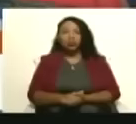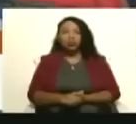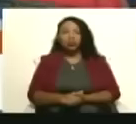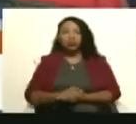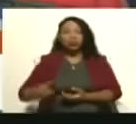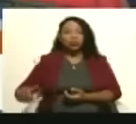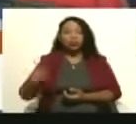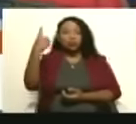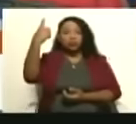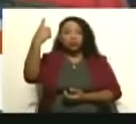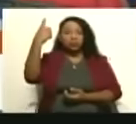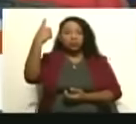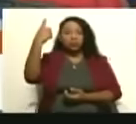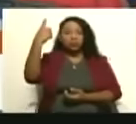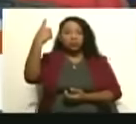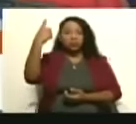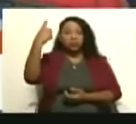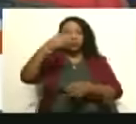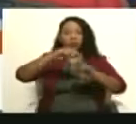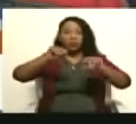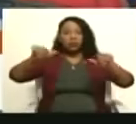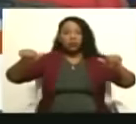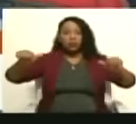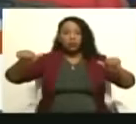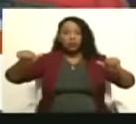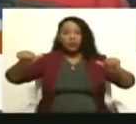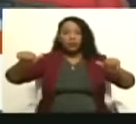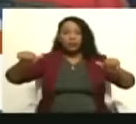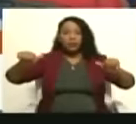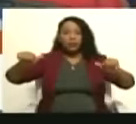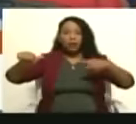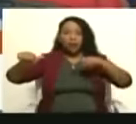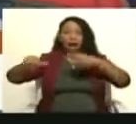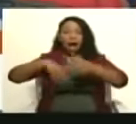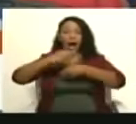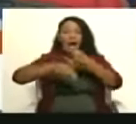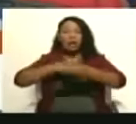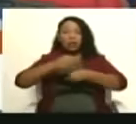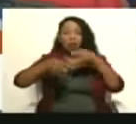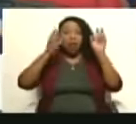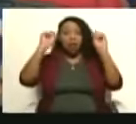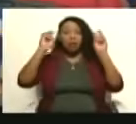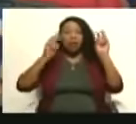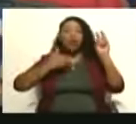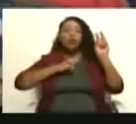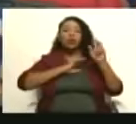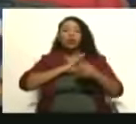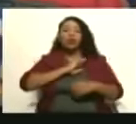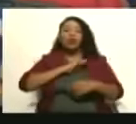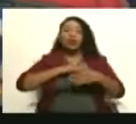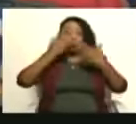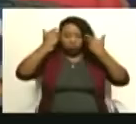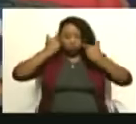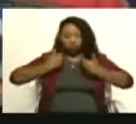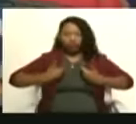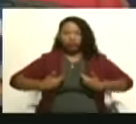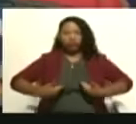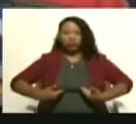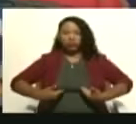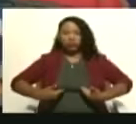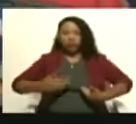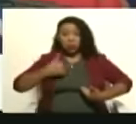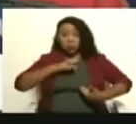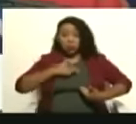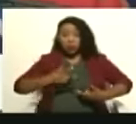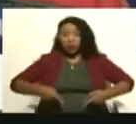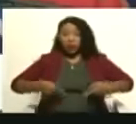Primero, el suelo nativo que nada. Él ha formado con sus elementos nuestro ser. Nuestra vida no es otra cosa